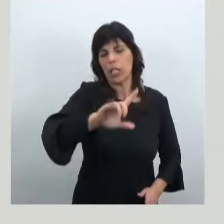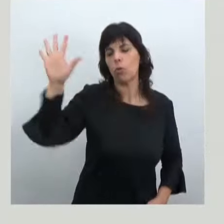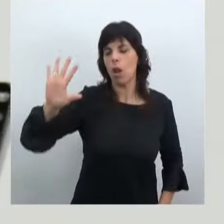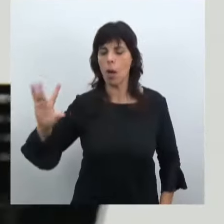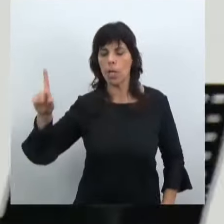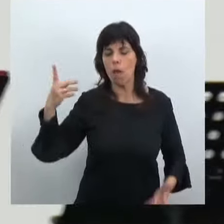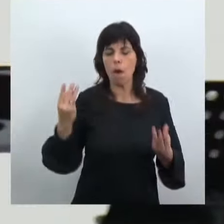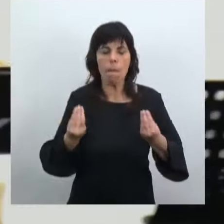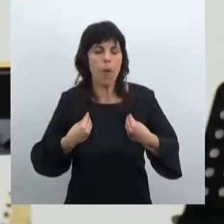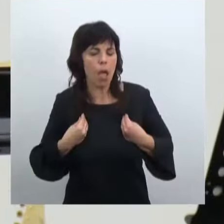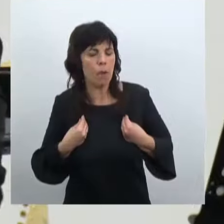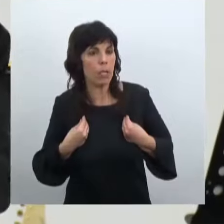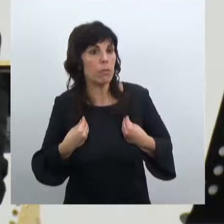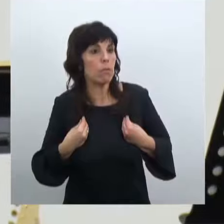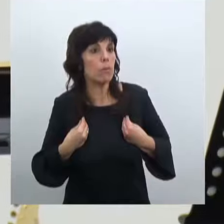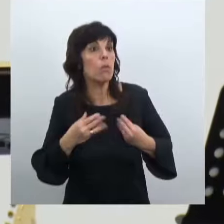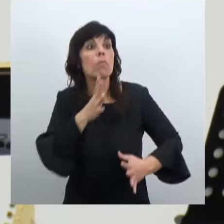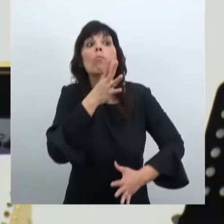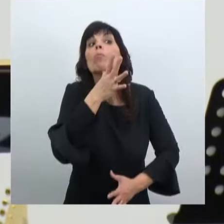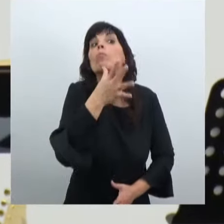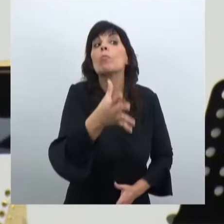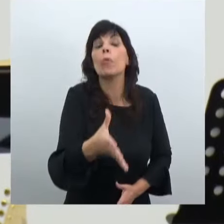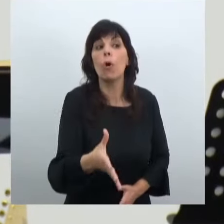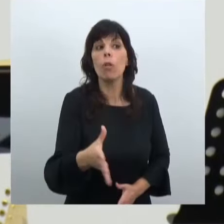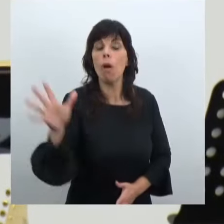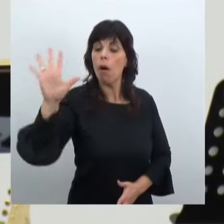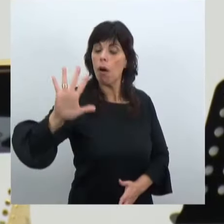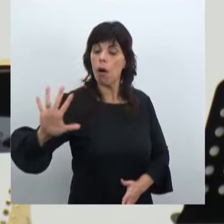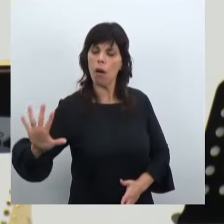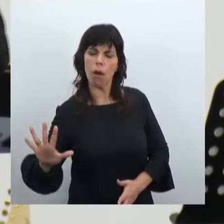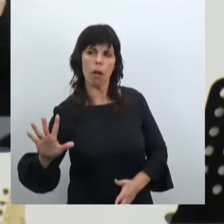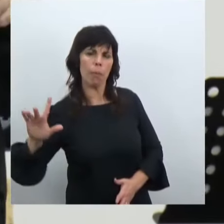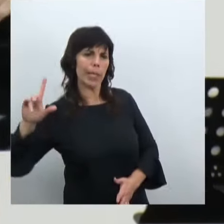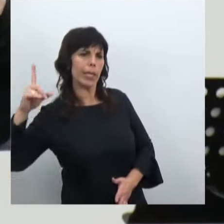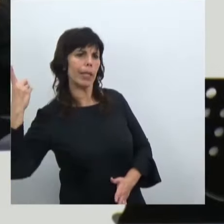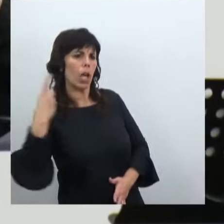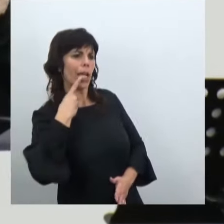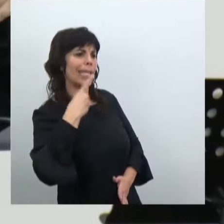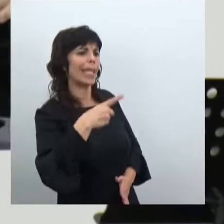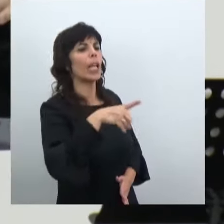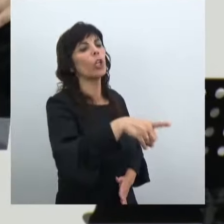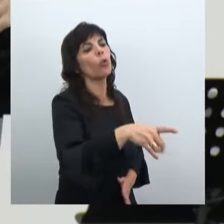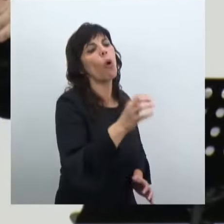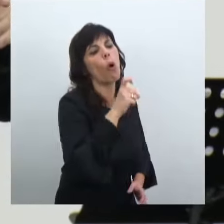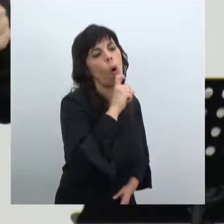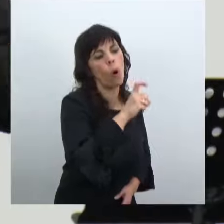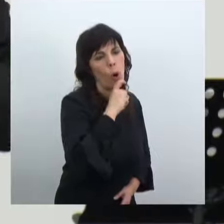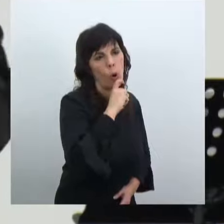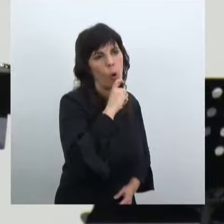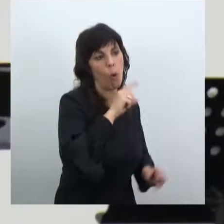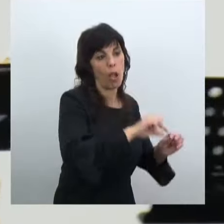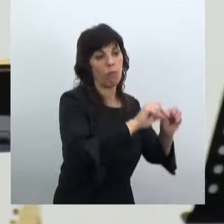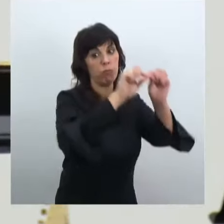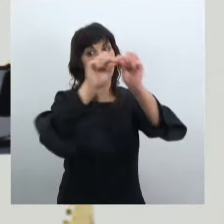en la presencia, ¿por qué? Porque la presencia te dice cómo estás, pero también te dice a dónde irás.